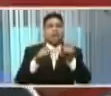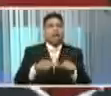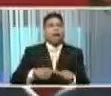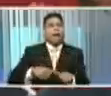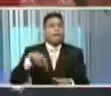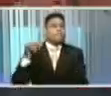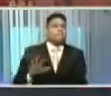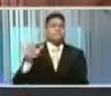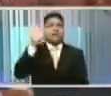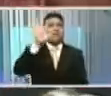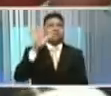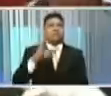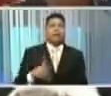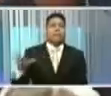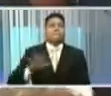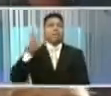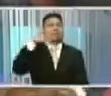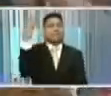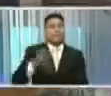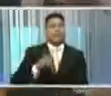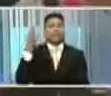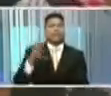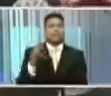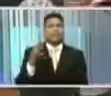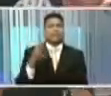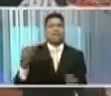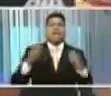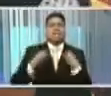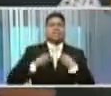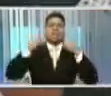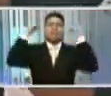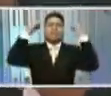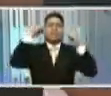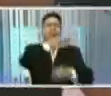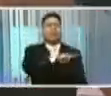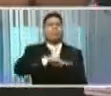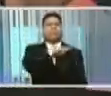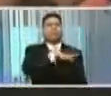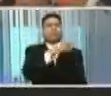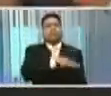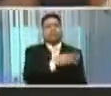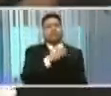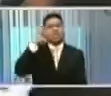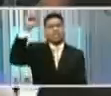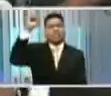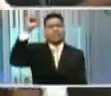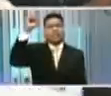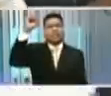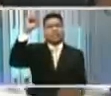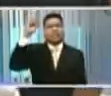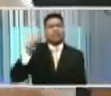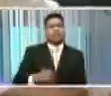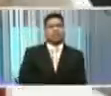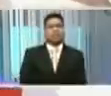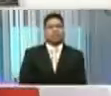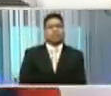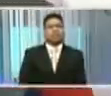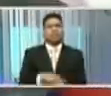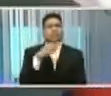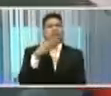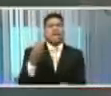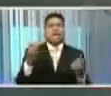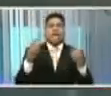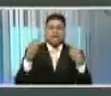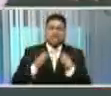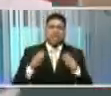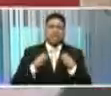patria. Patria para siempre. ¡Que vivan las misiones socialistas! ¡Que viva el pueblo